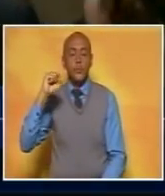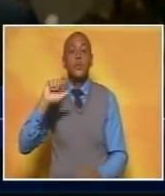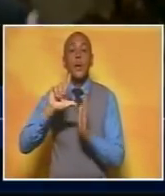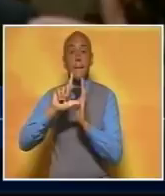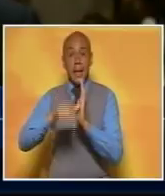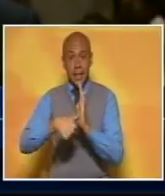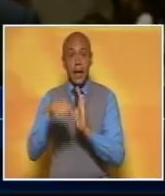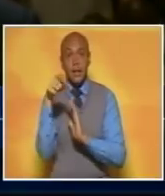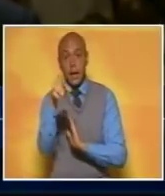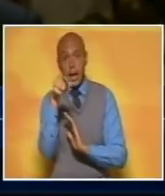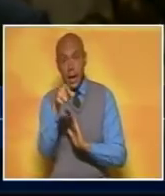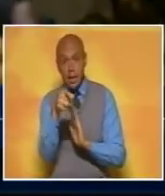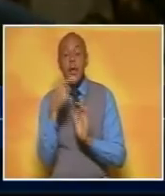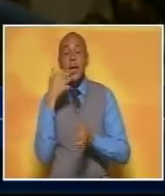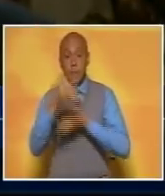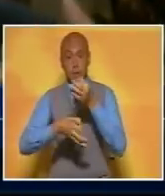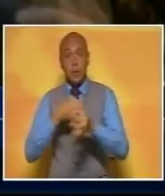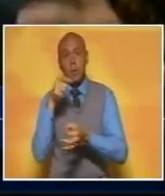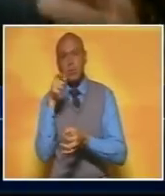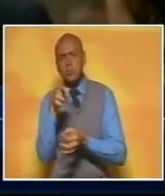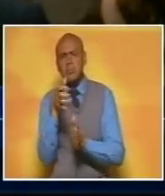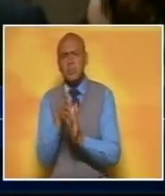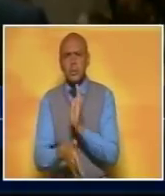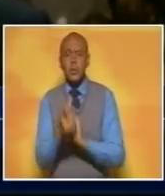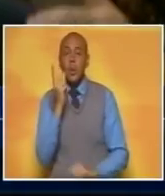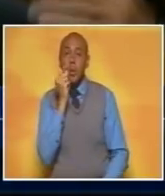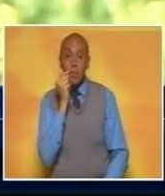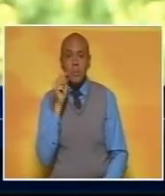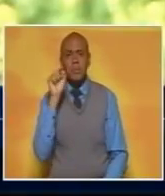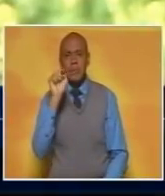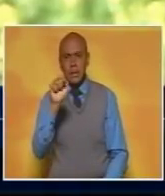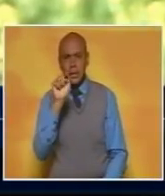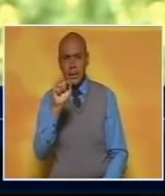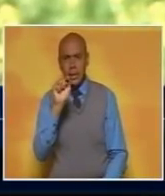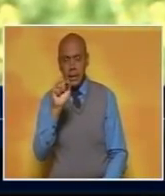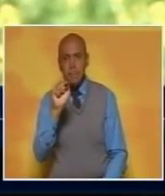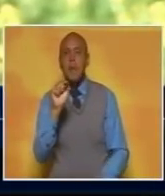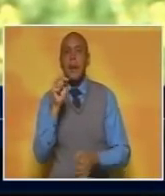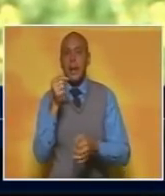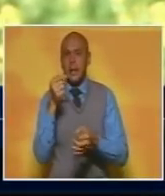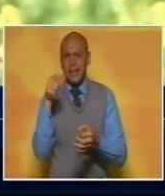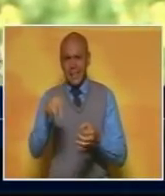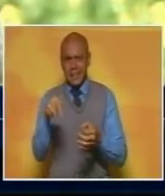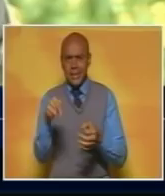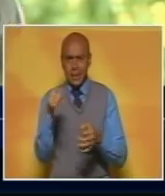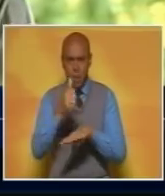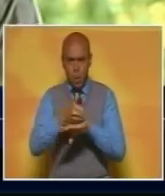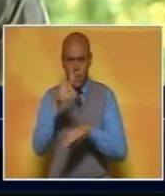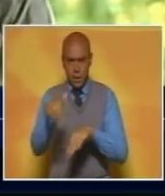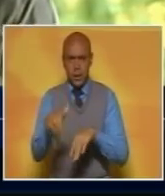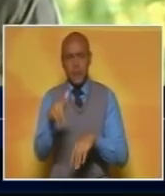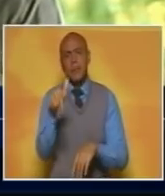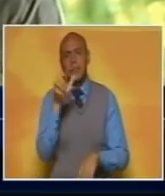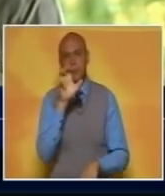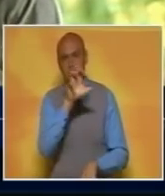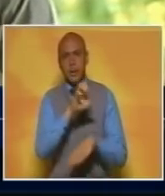El Aizami negó que el gobierno de Venezuela sea el responsable de las protestas que se han suscitado en el país andino.